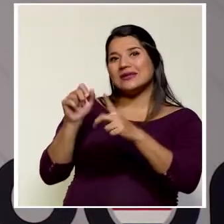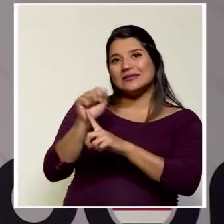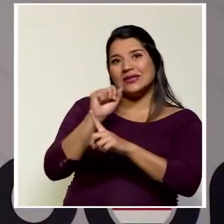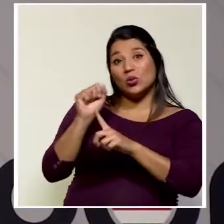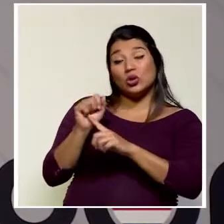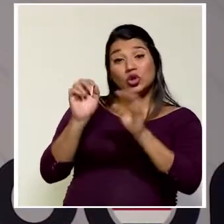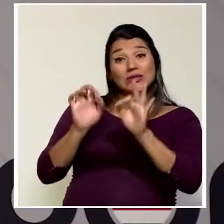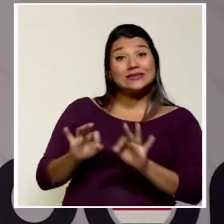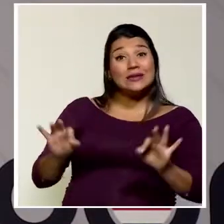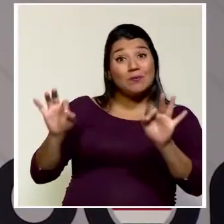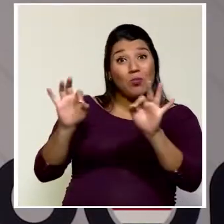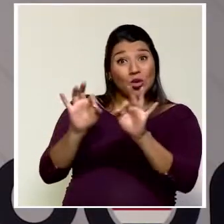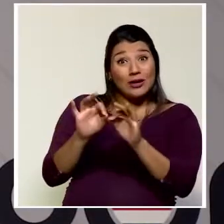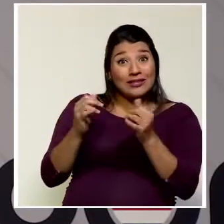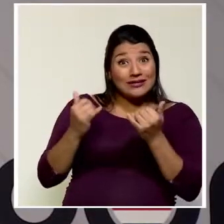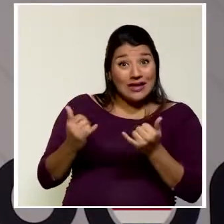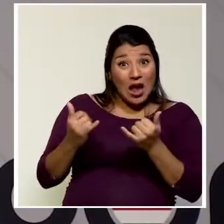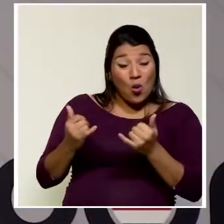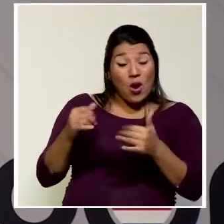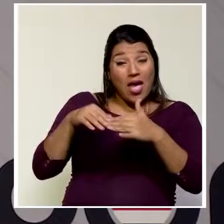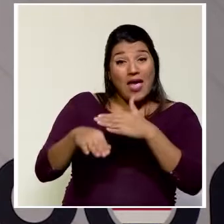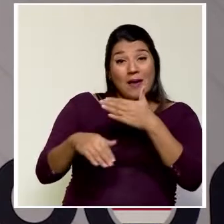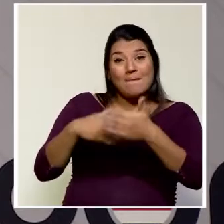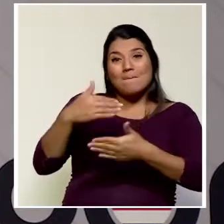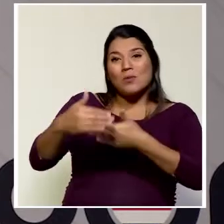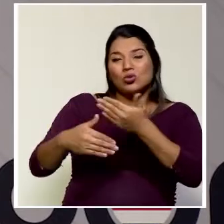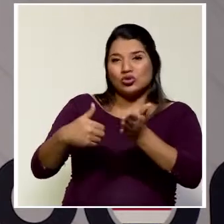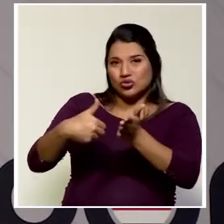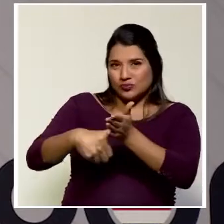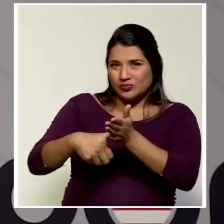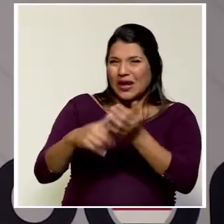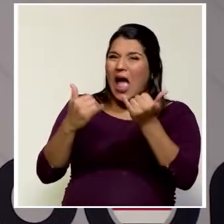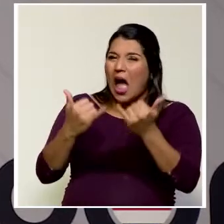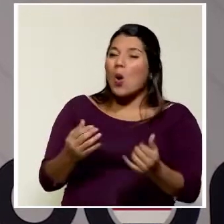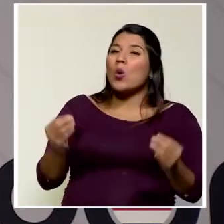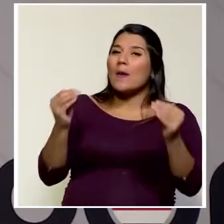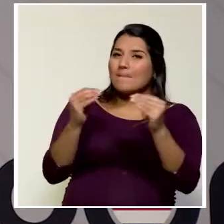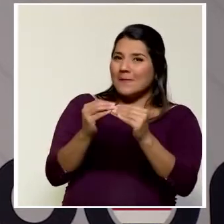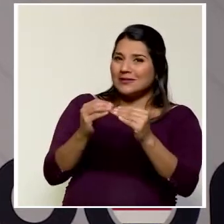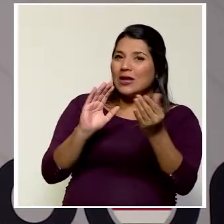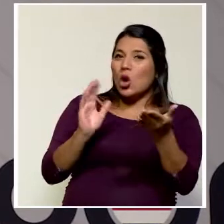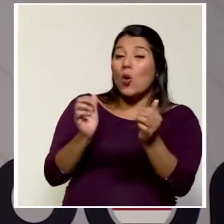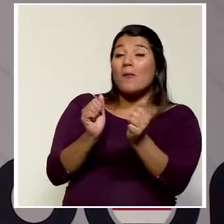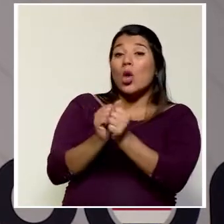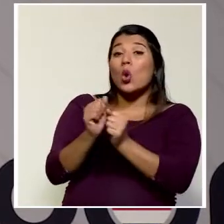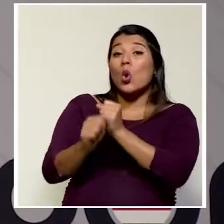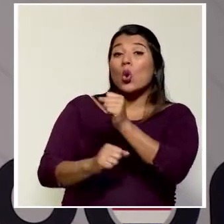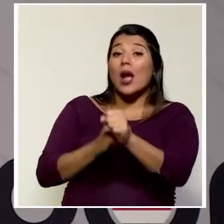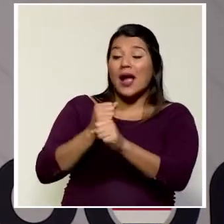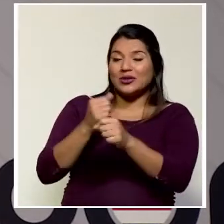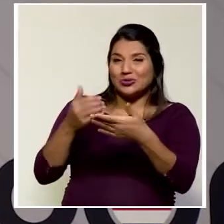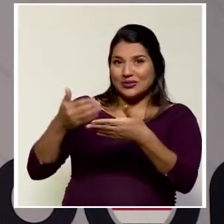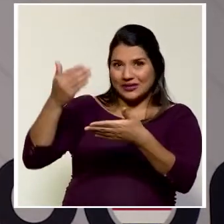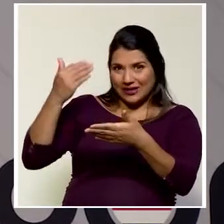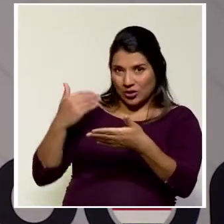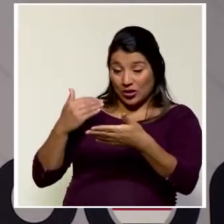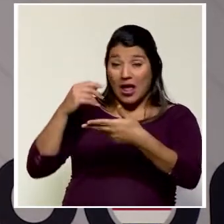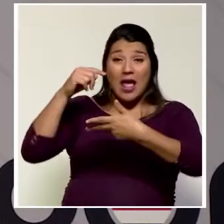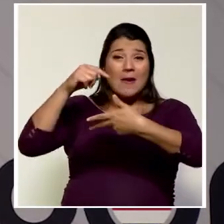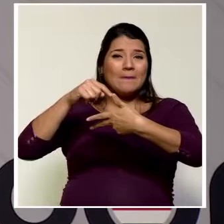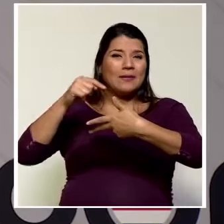sucediendo durante esta campaña electoral, digamos, más que en otras campañas electorales en las que ha pasado el país. La primera de